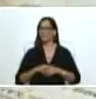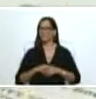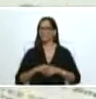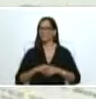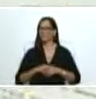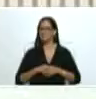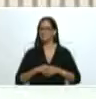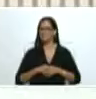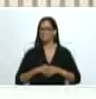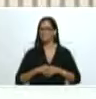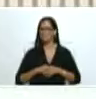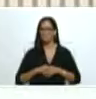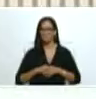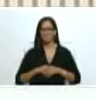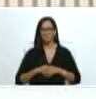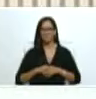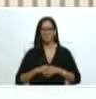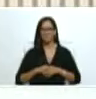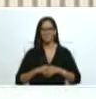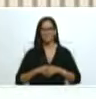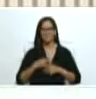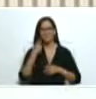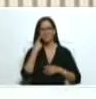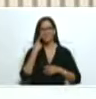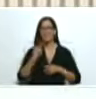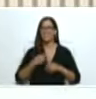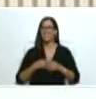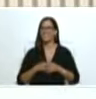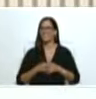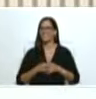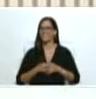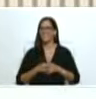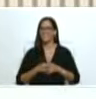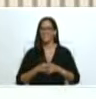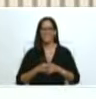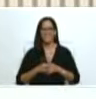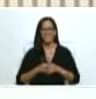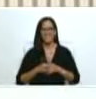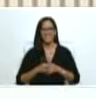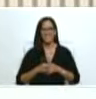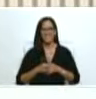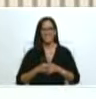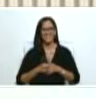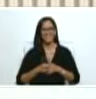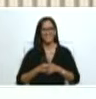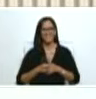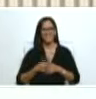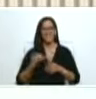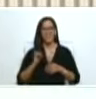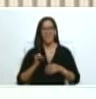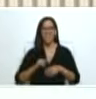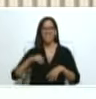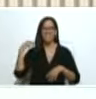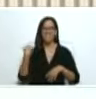Mira, mire. Ah, mira, todavía existe Chepa Candela.